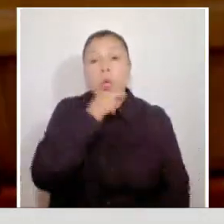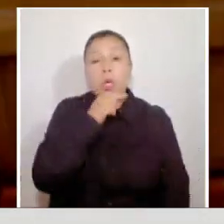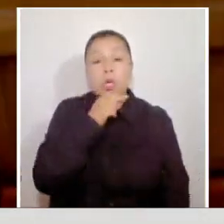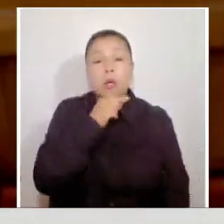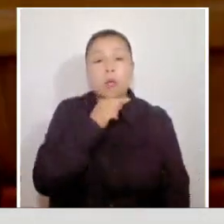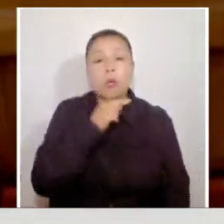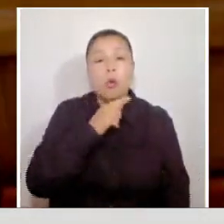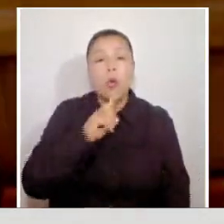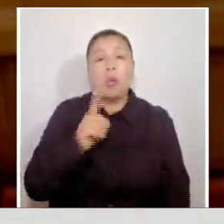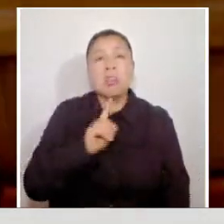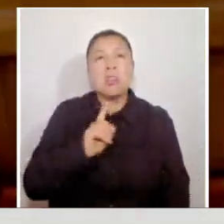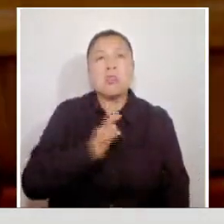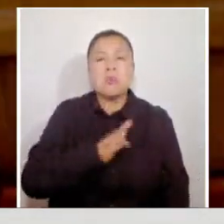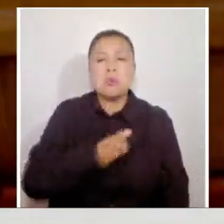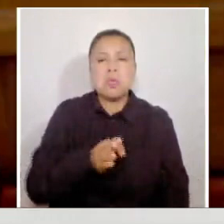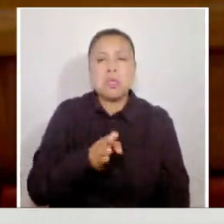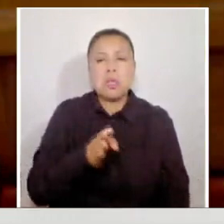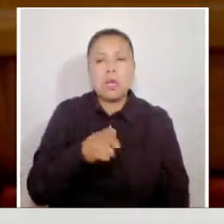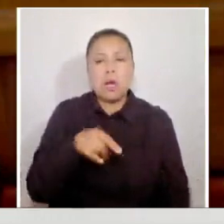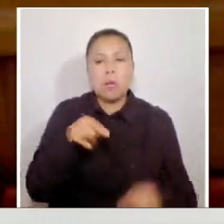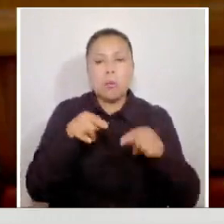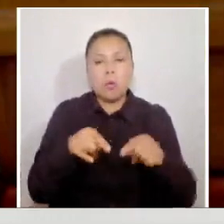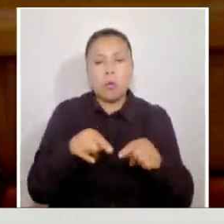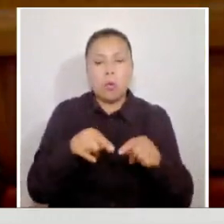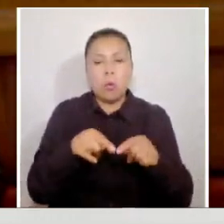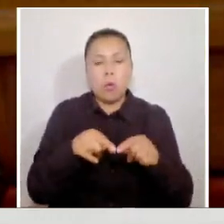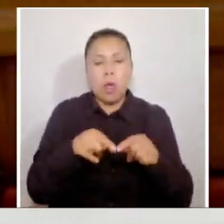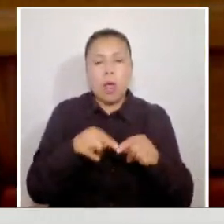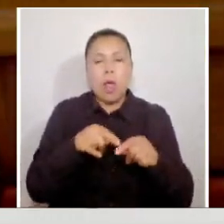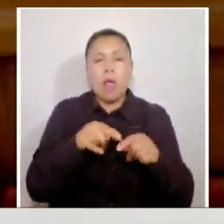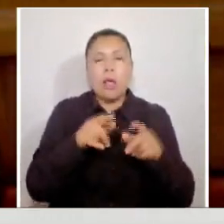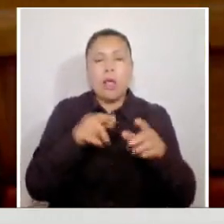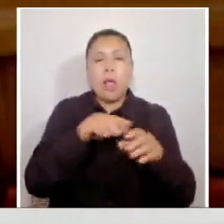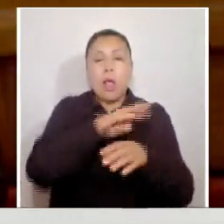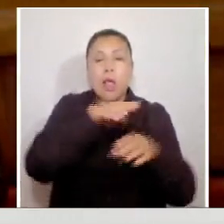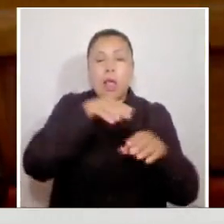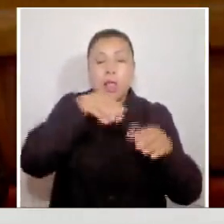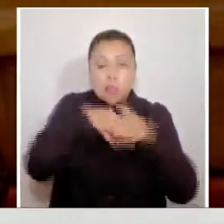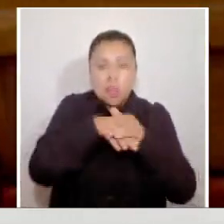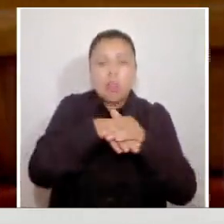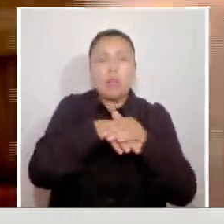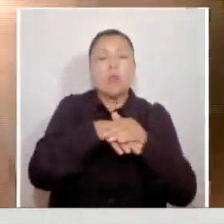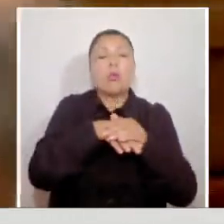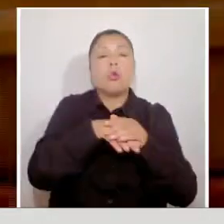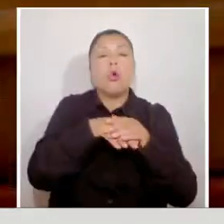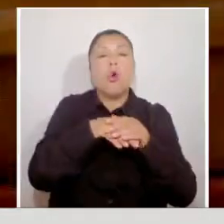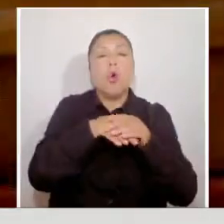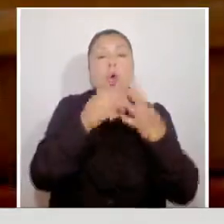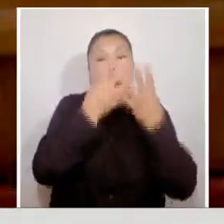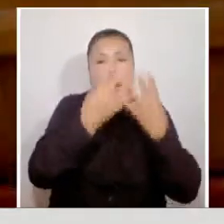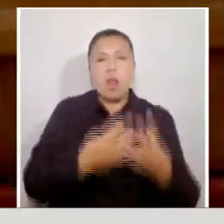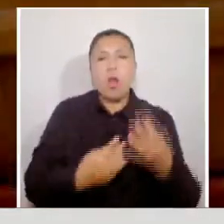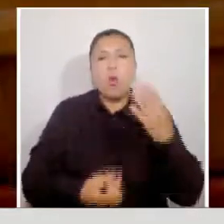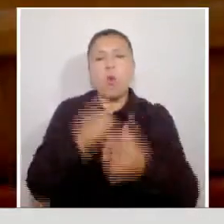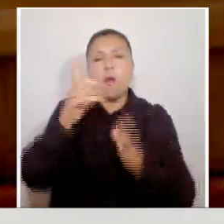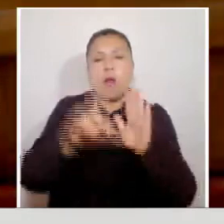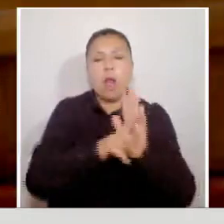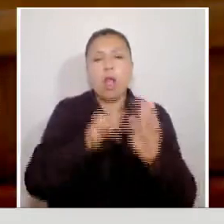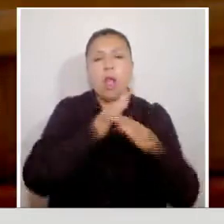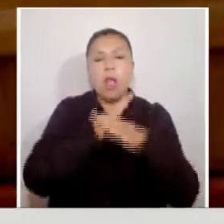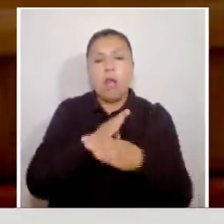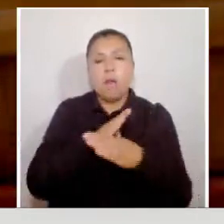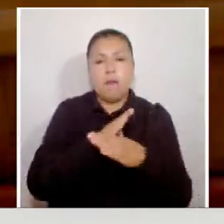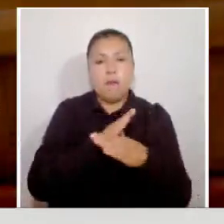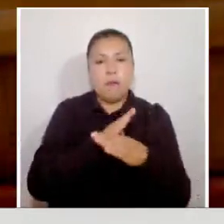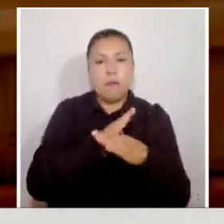se siga dirigiendo el crimen desde las cárceles no implica una nueva ley el evitar de que sean los